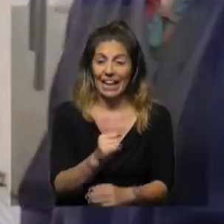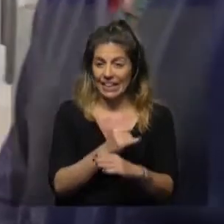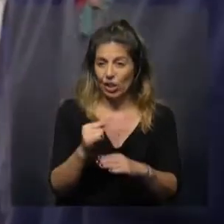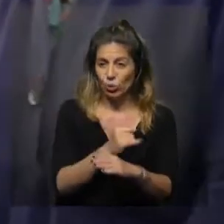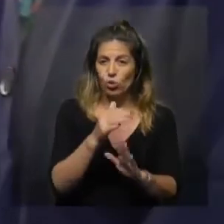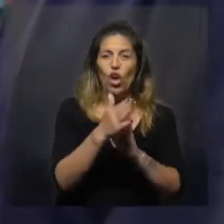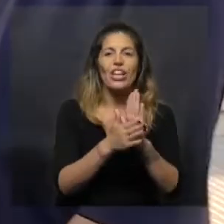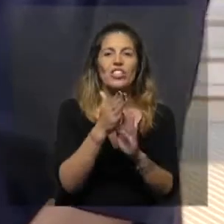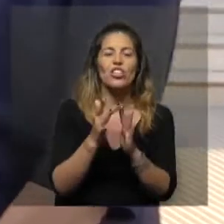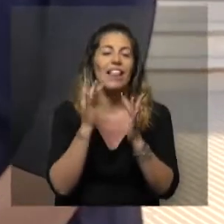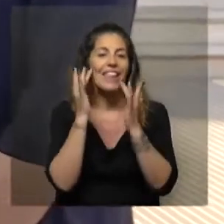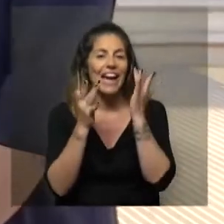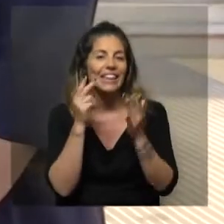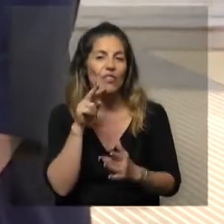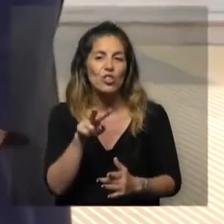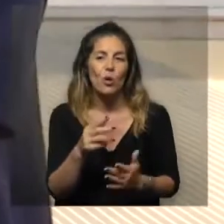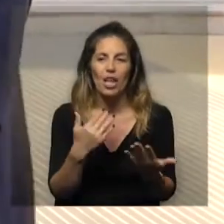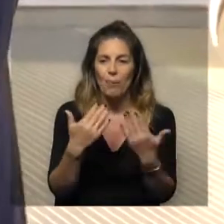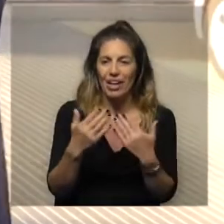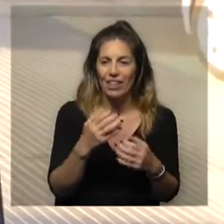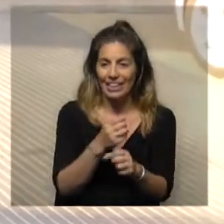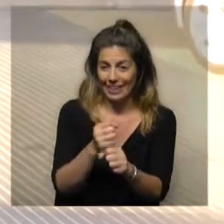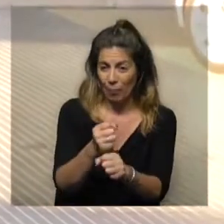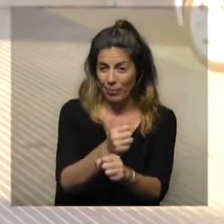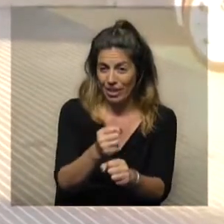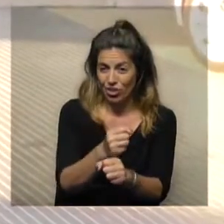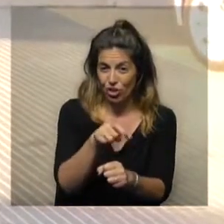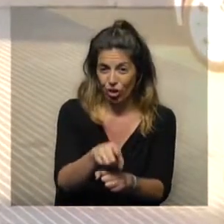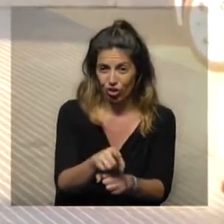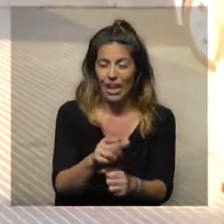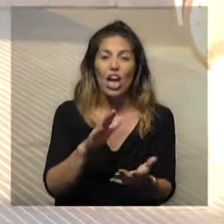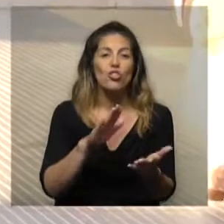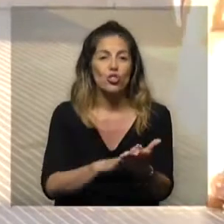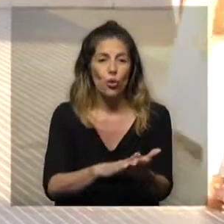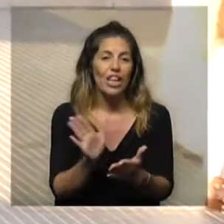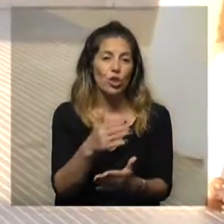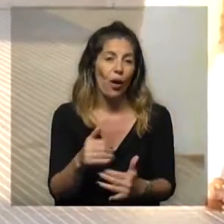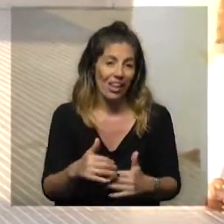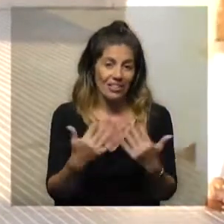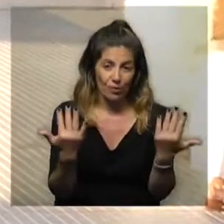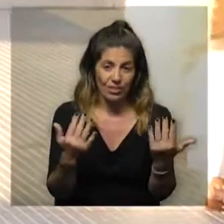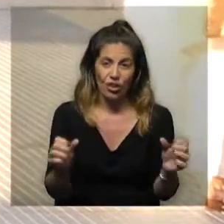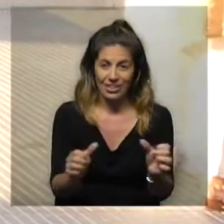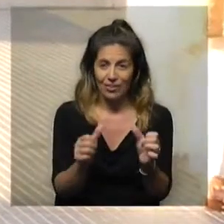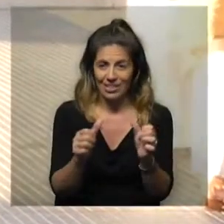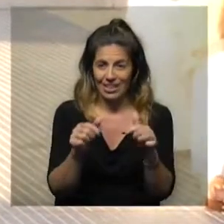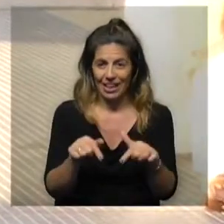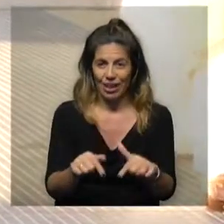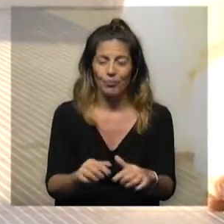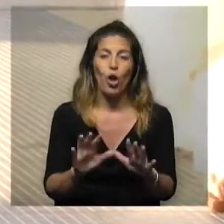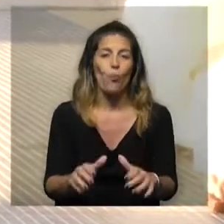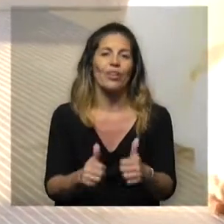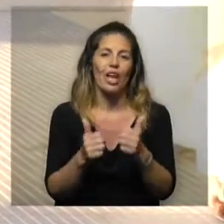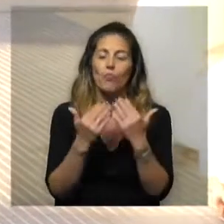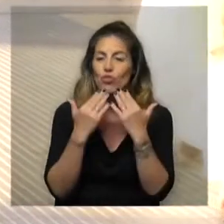artes visuales para hablar sobre esta premiación y sobre todas las celebraciones en Sí cómo estás María muy